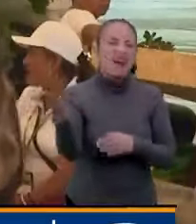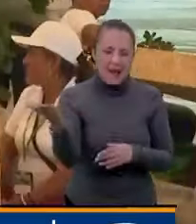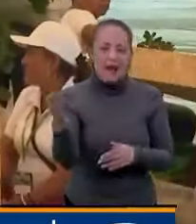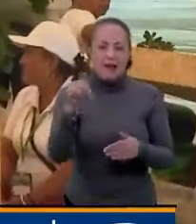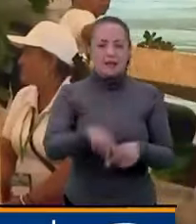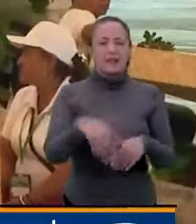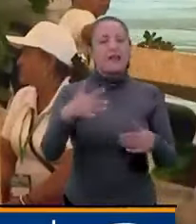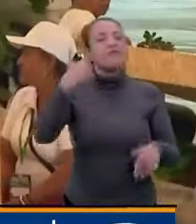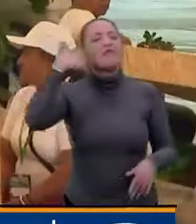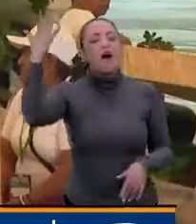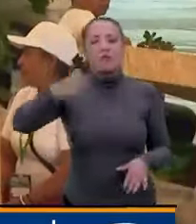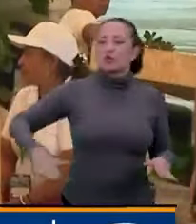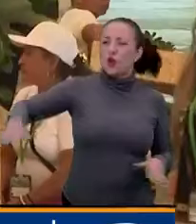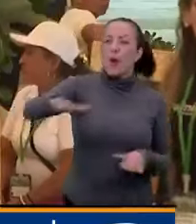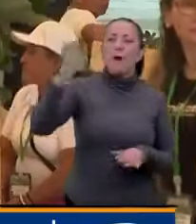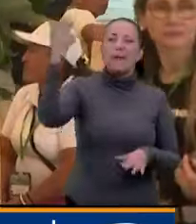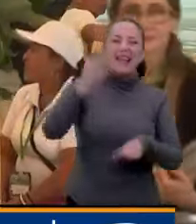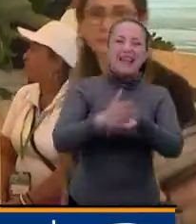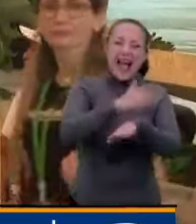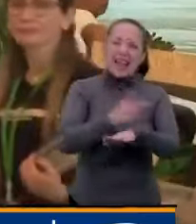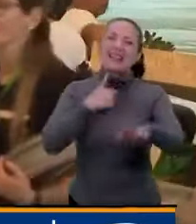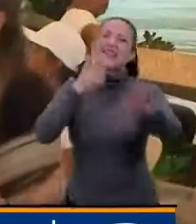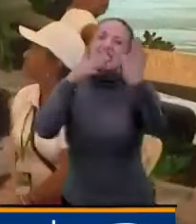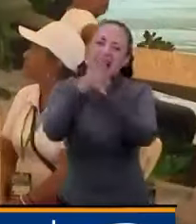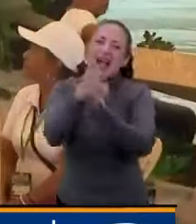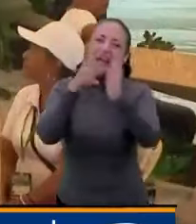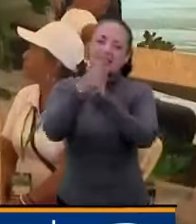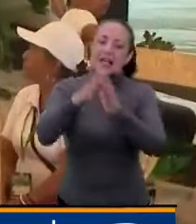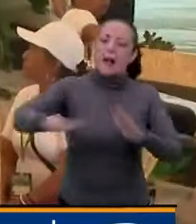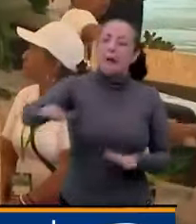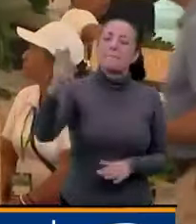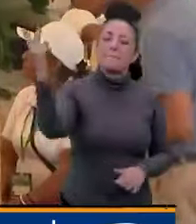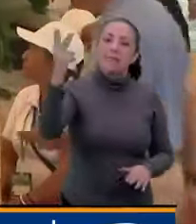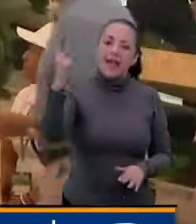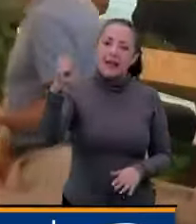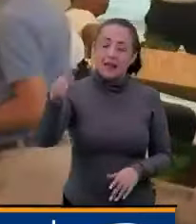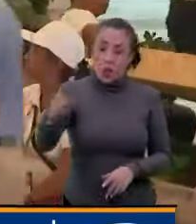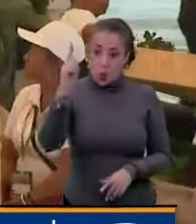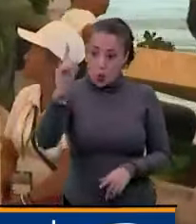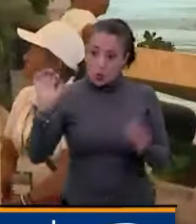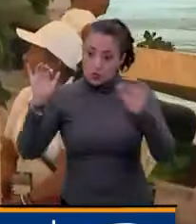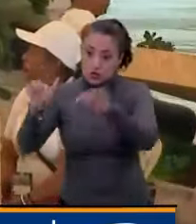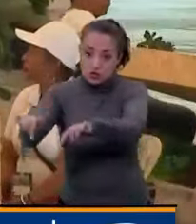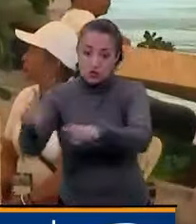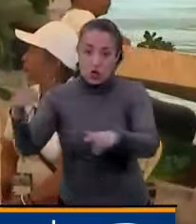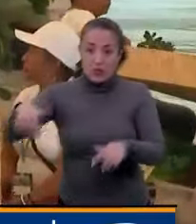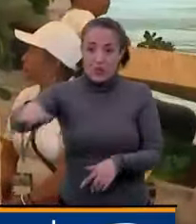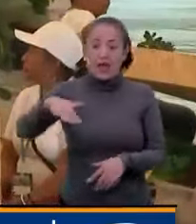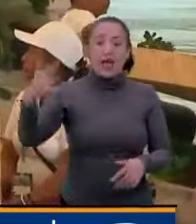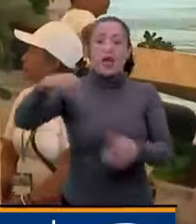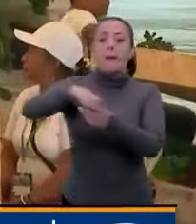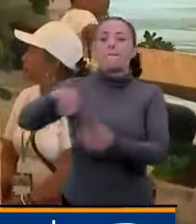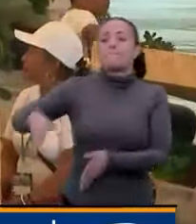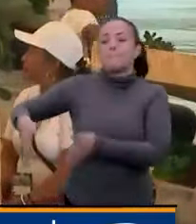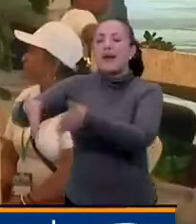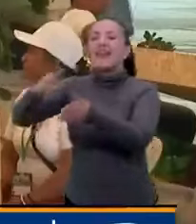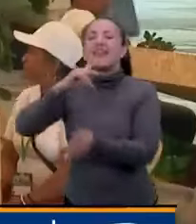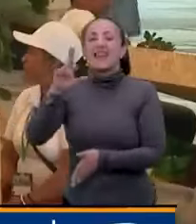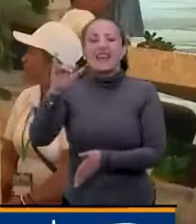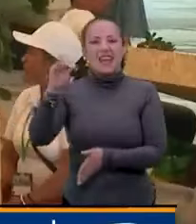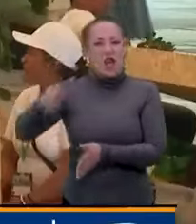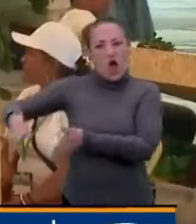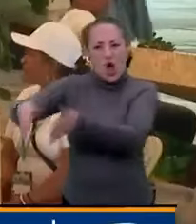esa famosa zona verde que ustedes han venido escuchando durante todo este tiempo, la visiten no solamente en donde está concentrada en el Boulevard del Río, sino también en esos otros